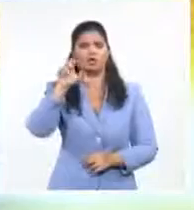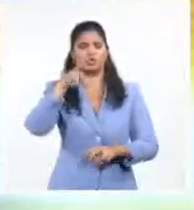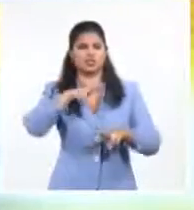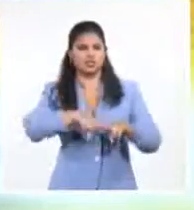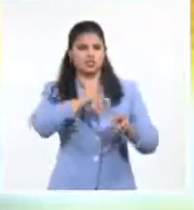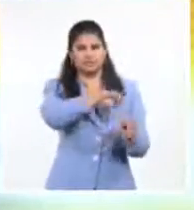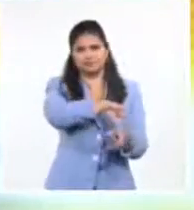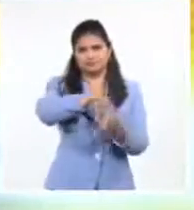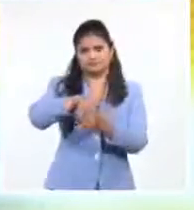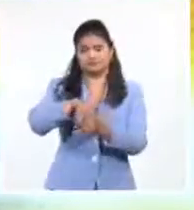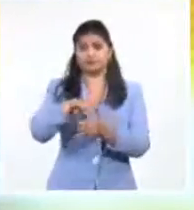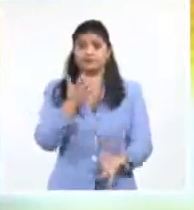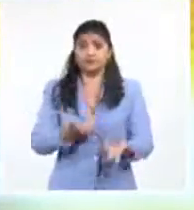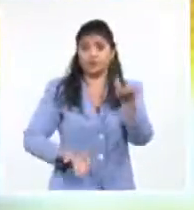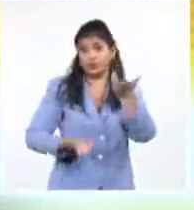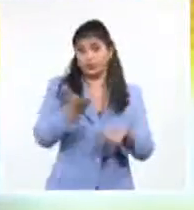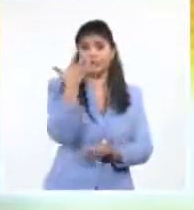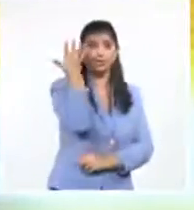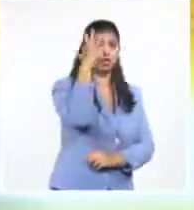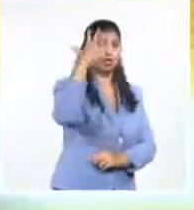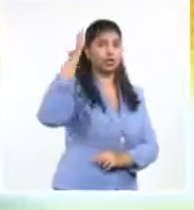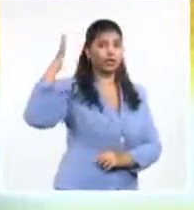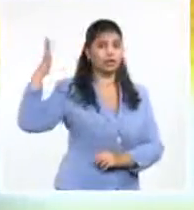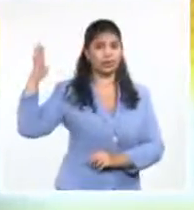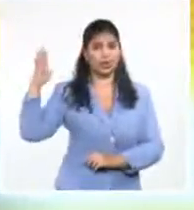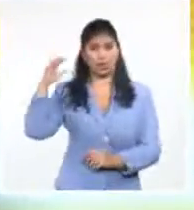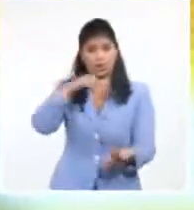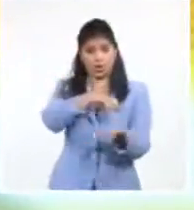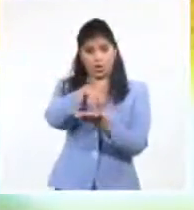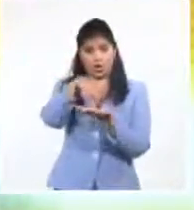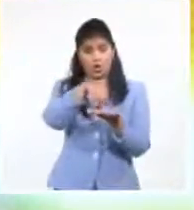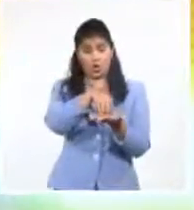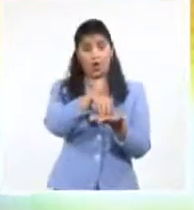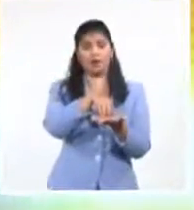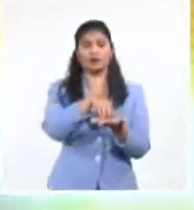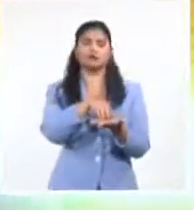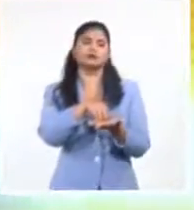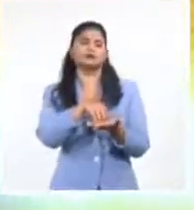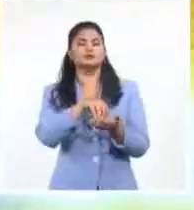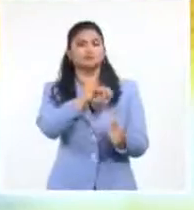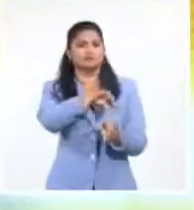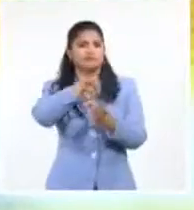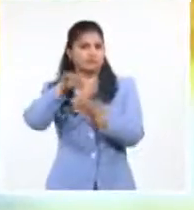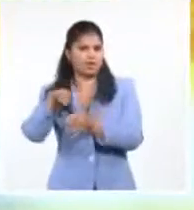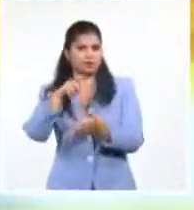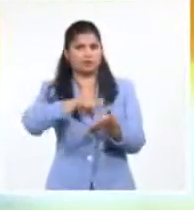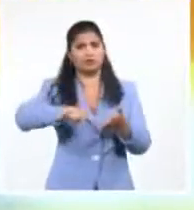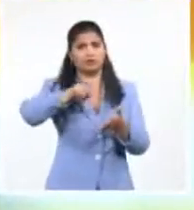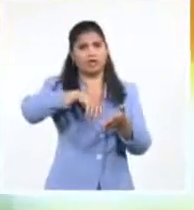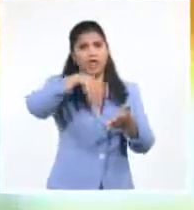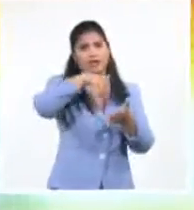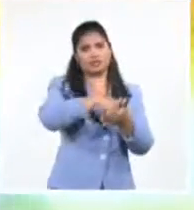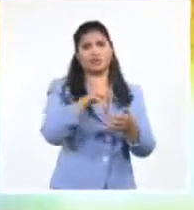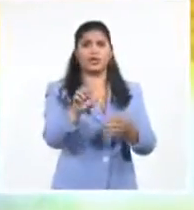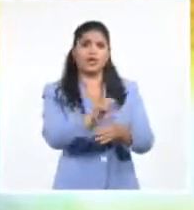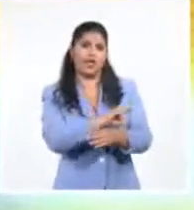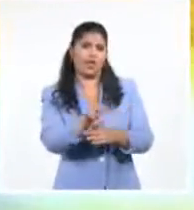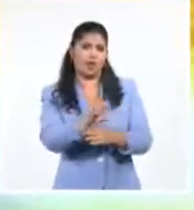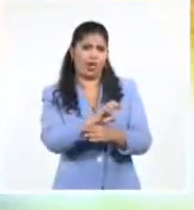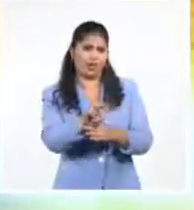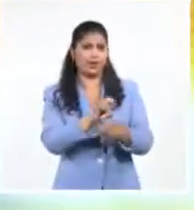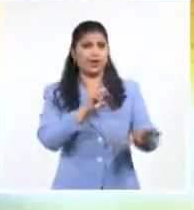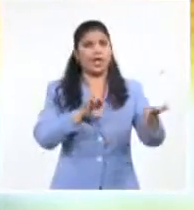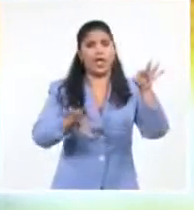incendios y movimientos telúricos a lo que podríamos llamar un verdadero terremoto político. Y es que en las elecciones seccionales de Ecuador, las que eligen